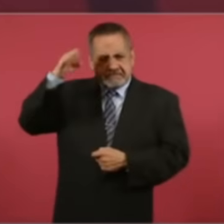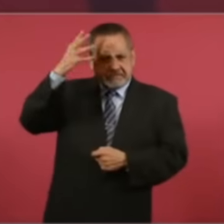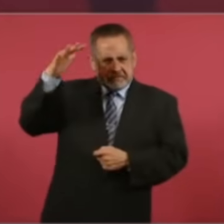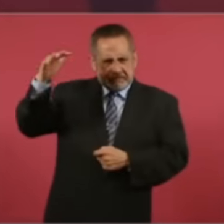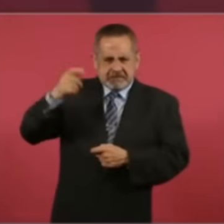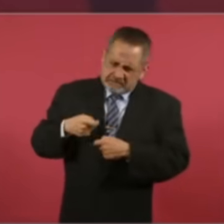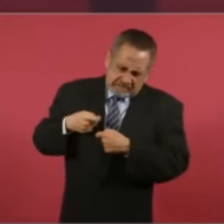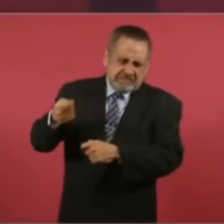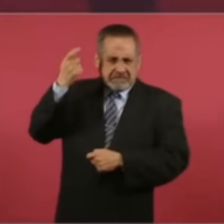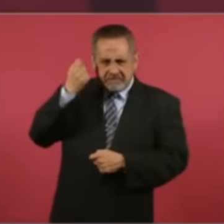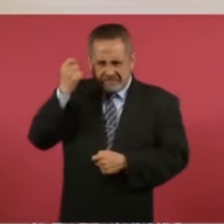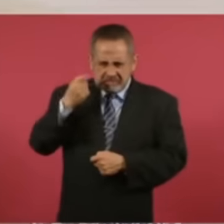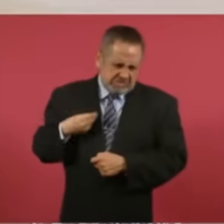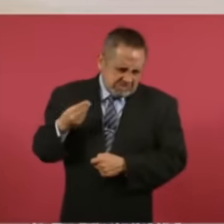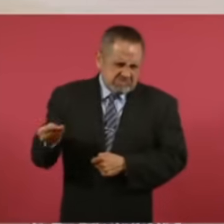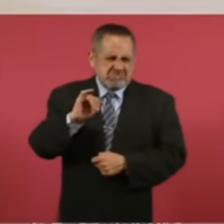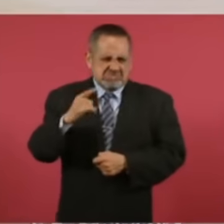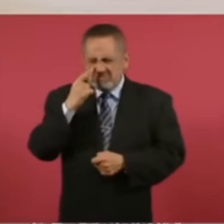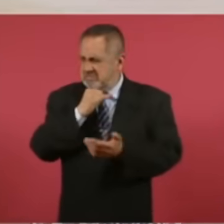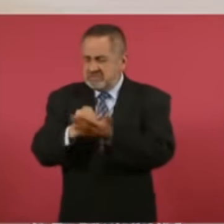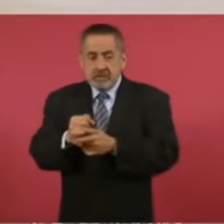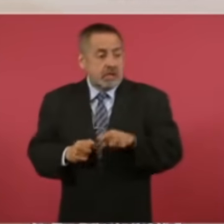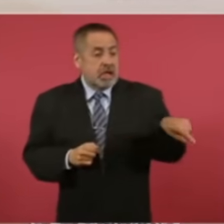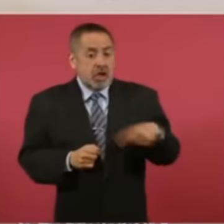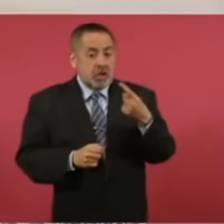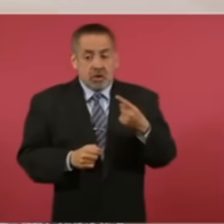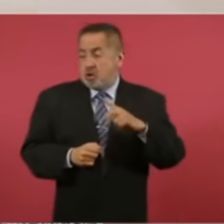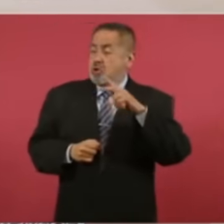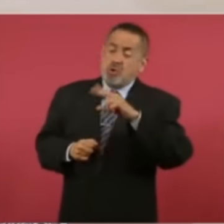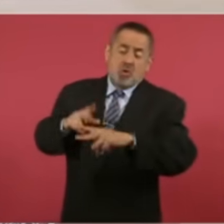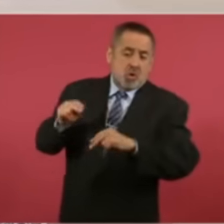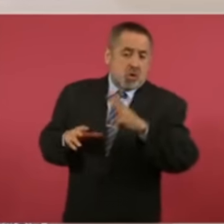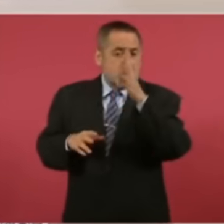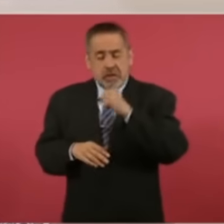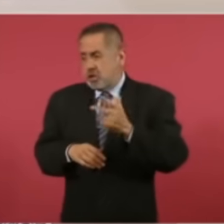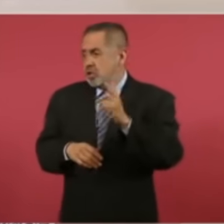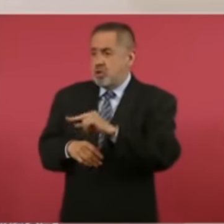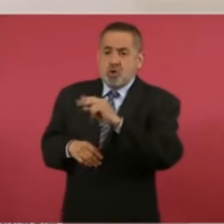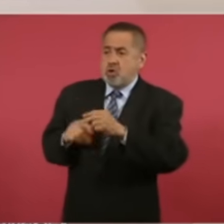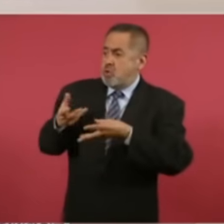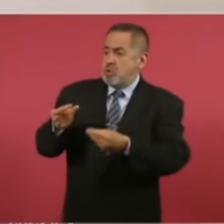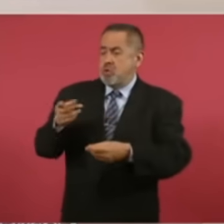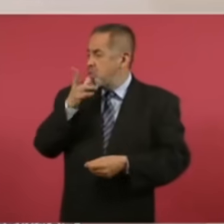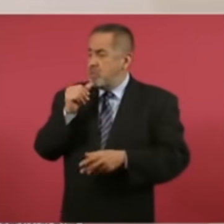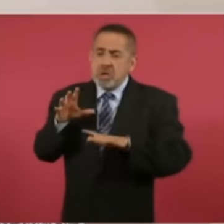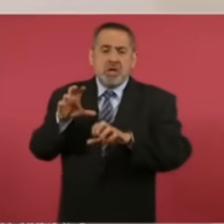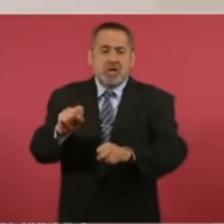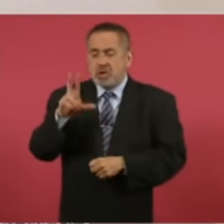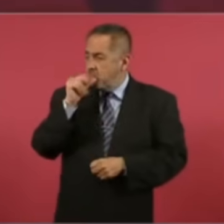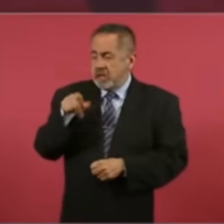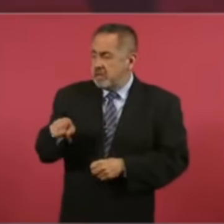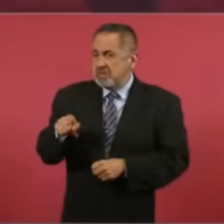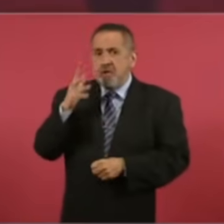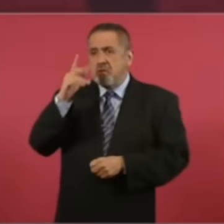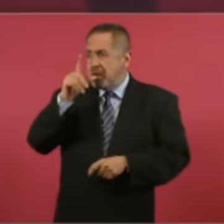ciudad, fue lo mismo, salieron los técnicos. Es decir, no va a sostenerse,